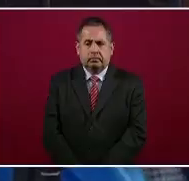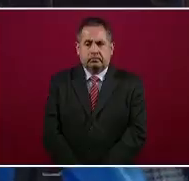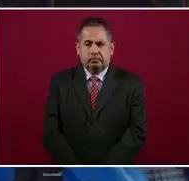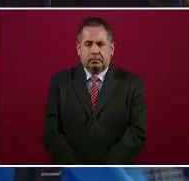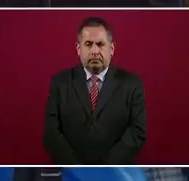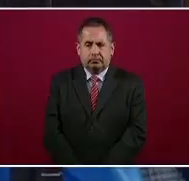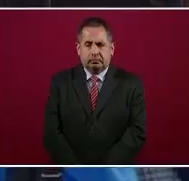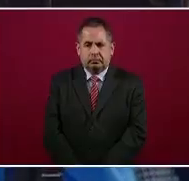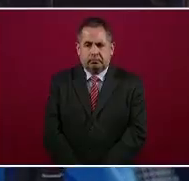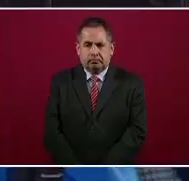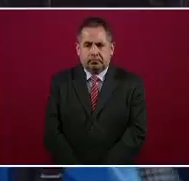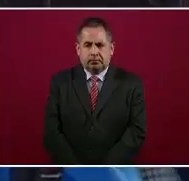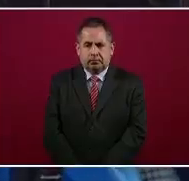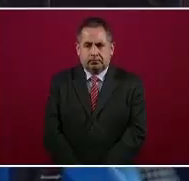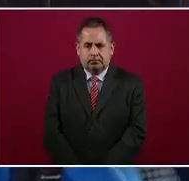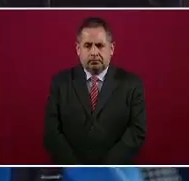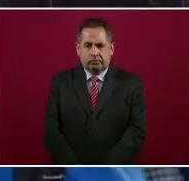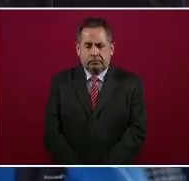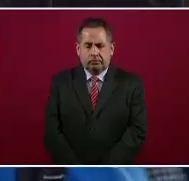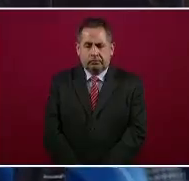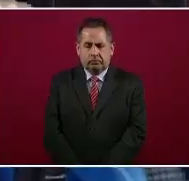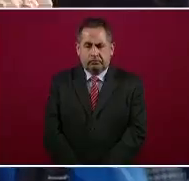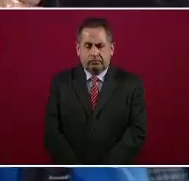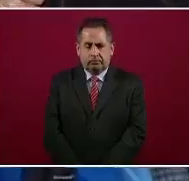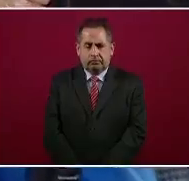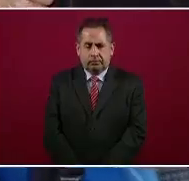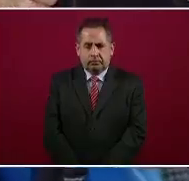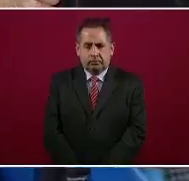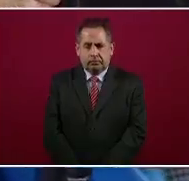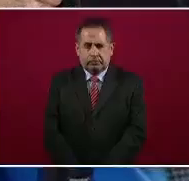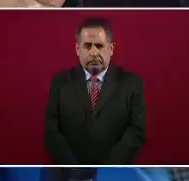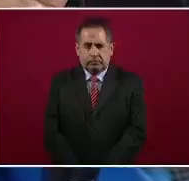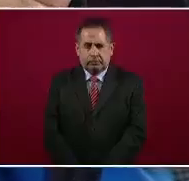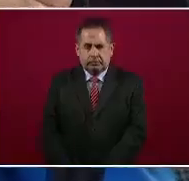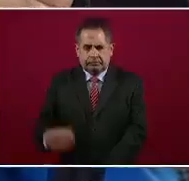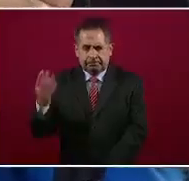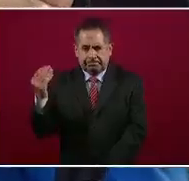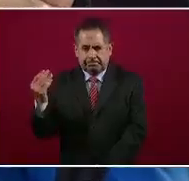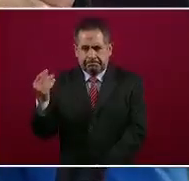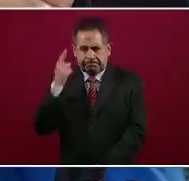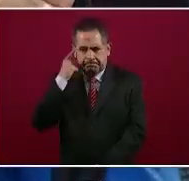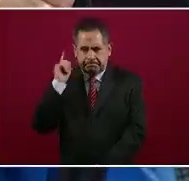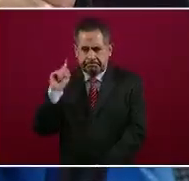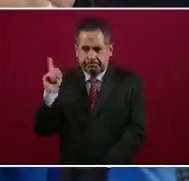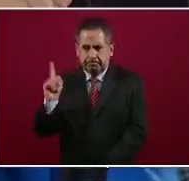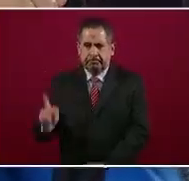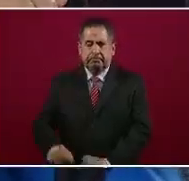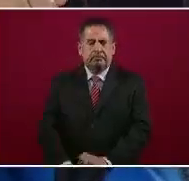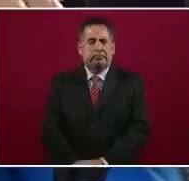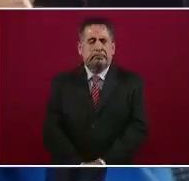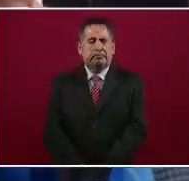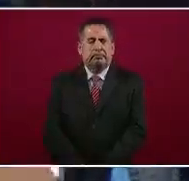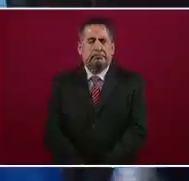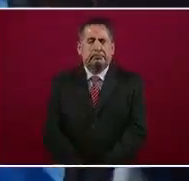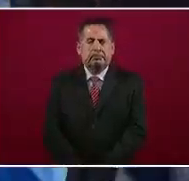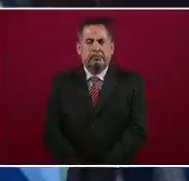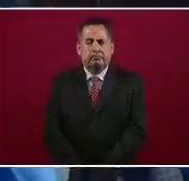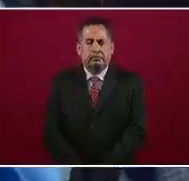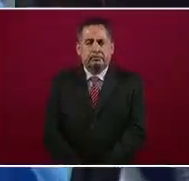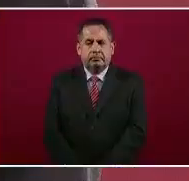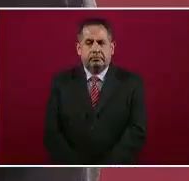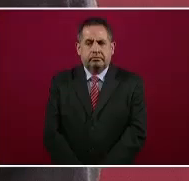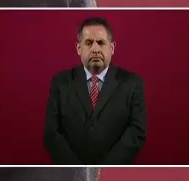turístico de palacio estaba pues con la vigilancia de siempre